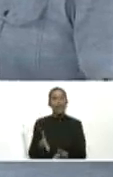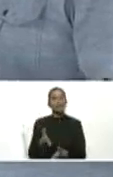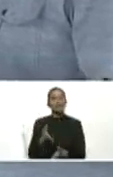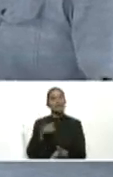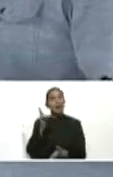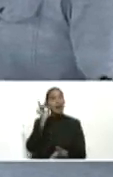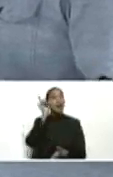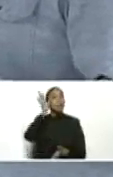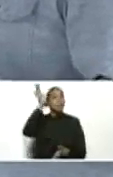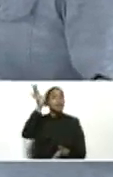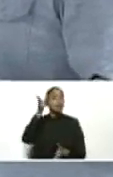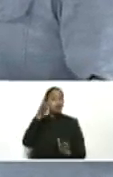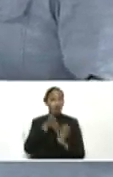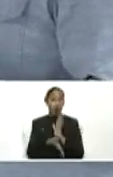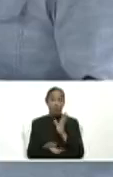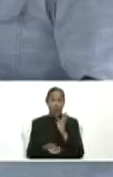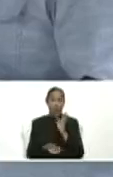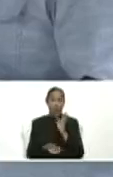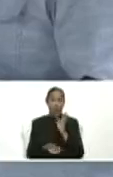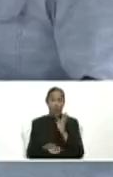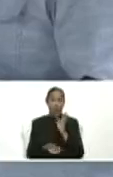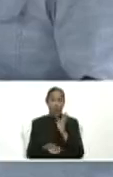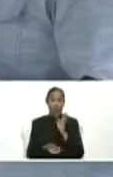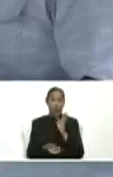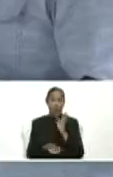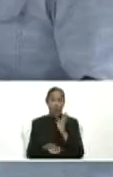en Venezuela, y nosotros hemos seguido...